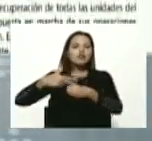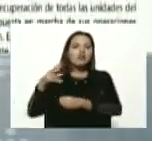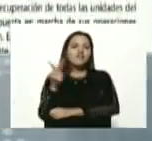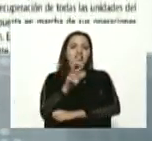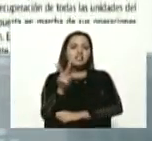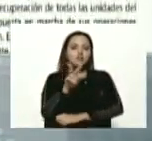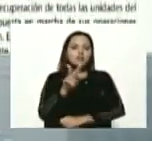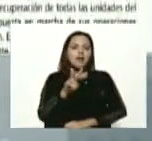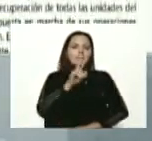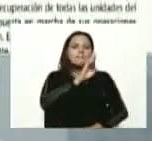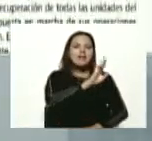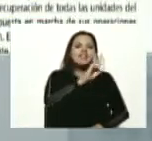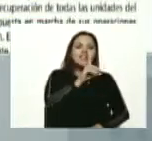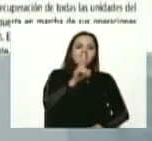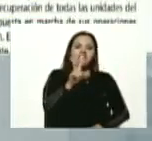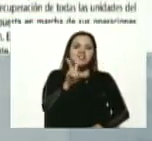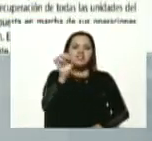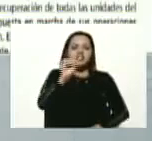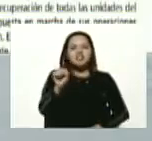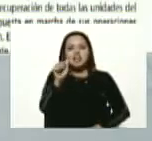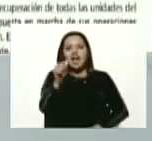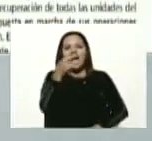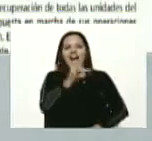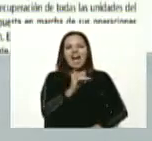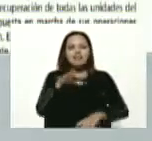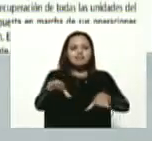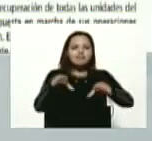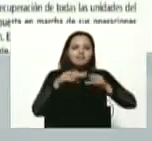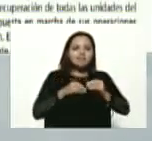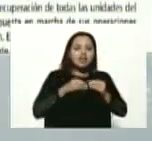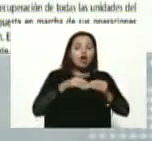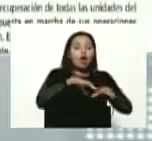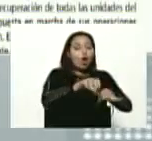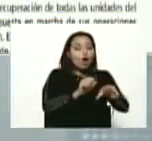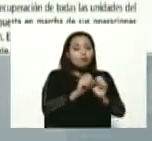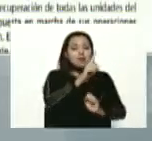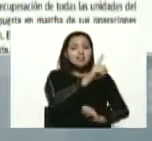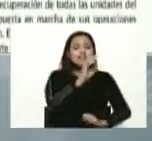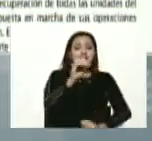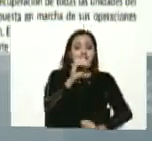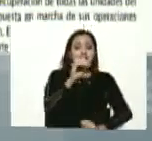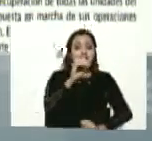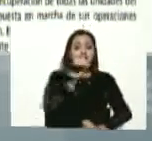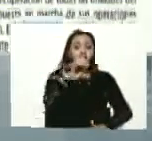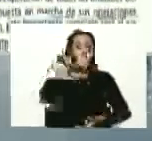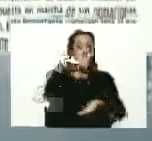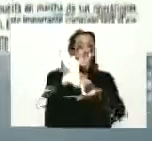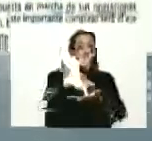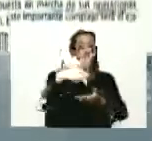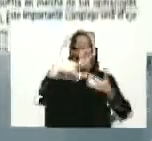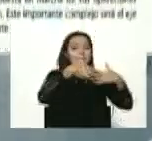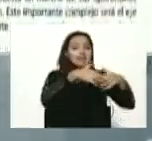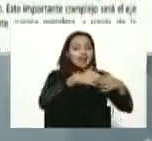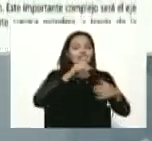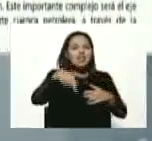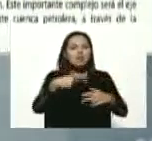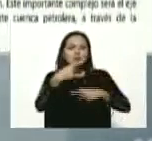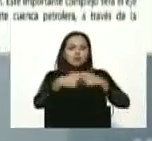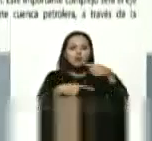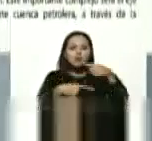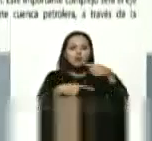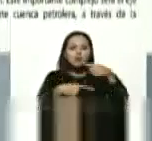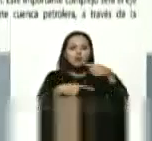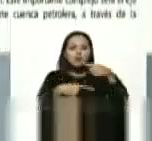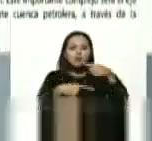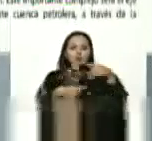Anónima PDVSA, asume el 100% de la participación de la empresa Petrocedeño después de un proceso de